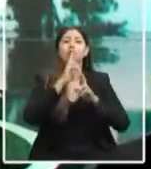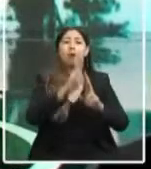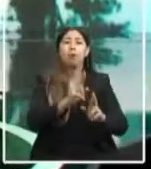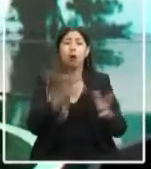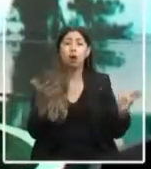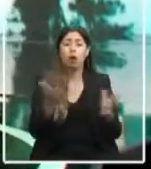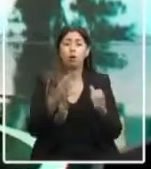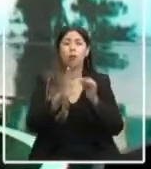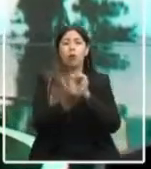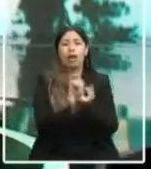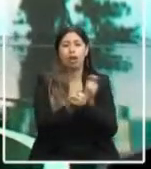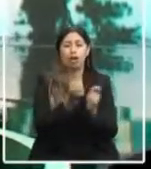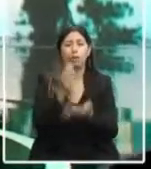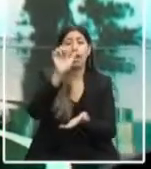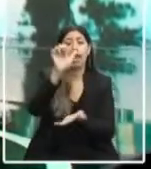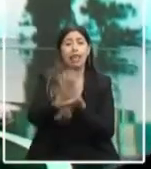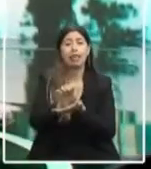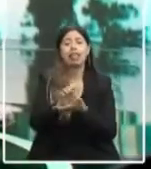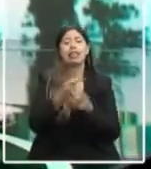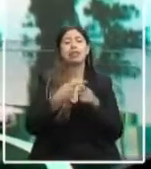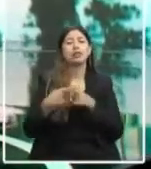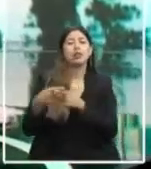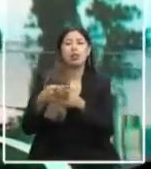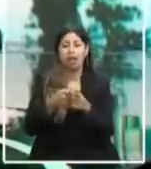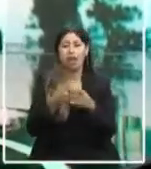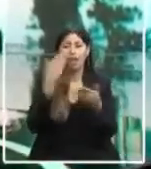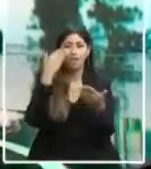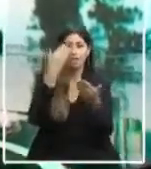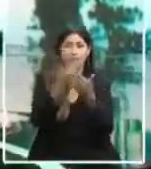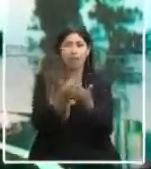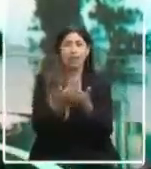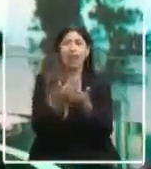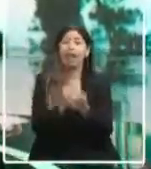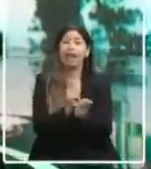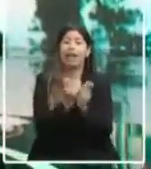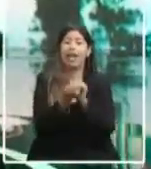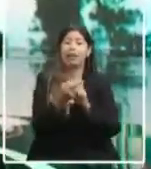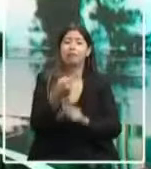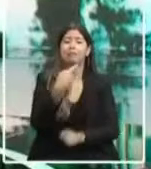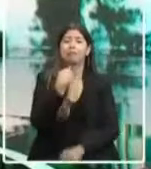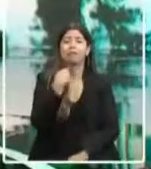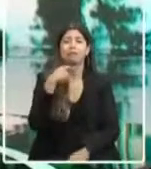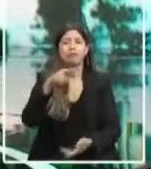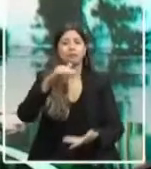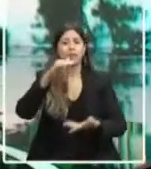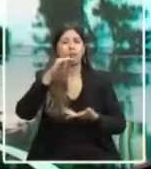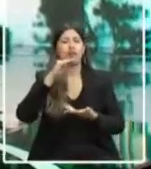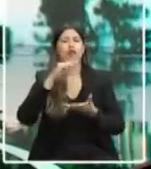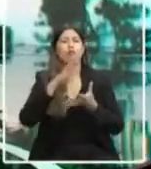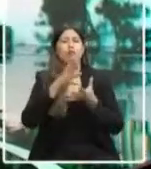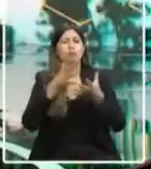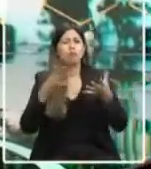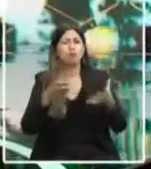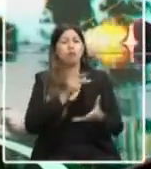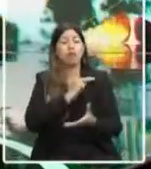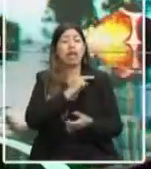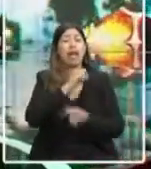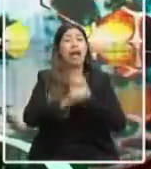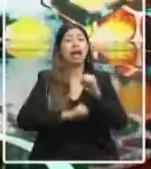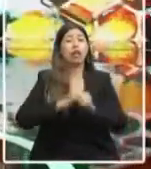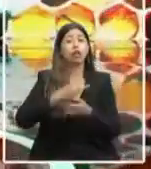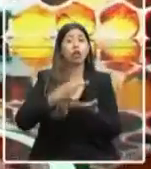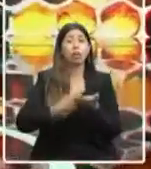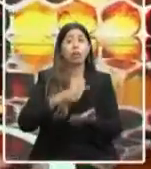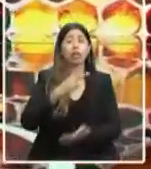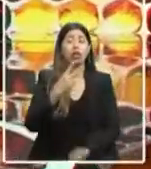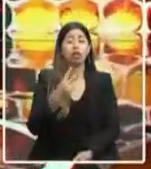estatales y sociales para enfrentar y revertir el daño. Ha ganado numerosos premios y en 2002 la reina lo nombró